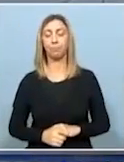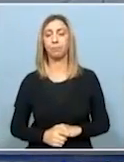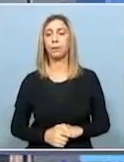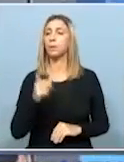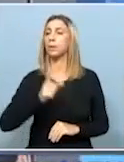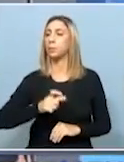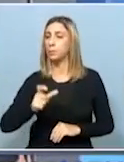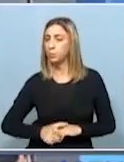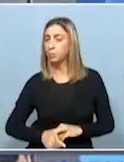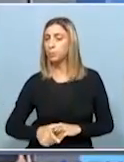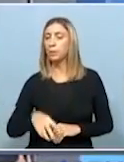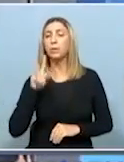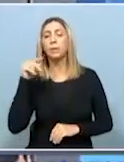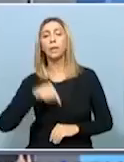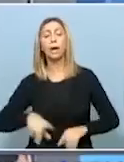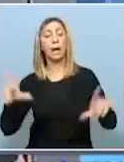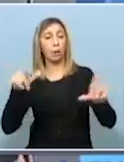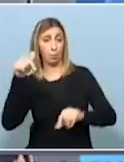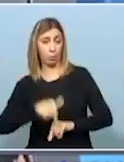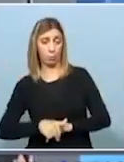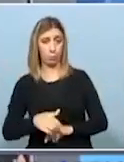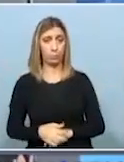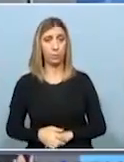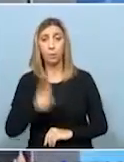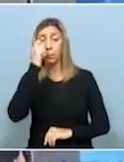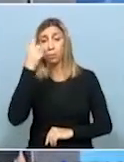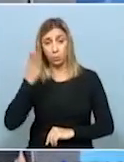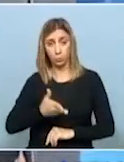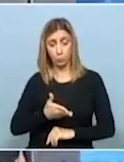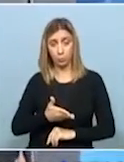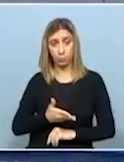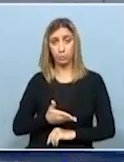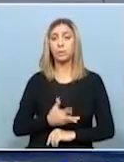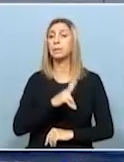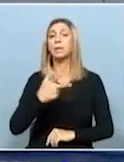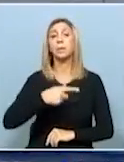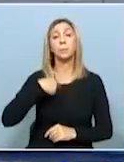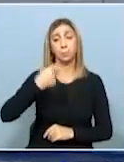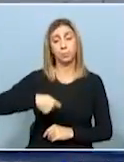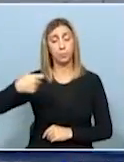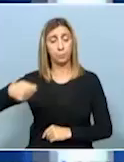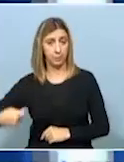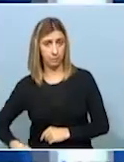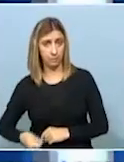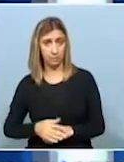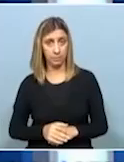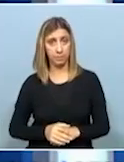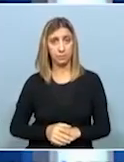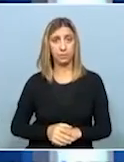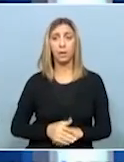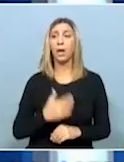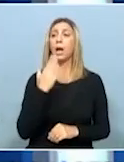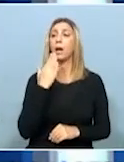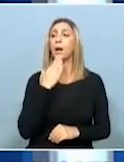para la gente que que nos está viendo nos está escuchando Entonces sería un 21 en tres veces ya en